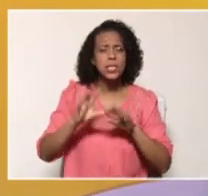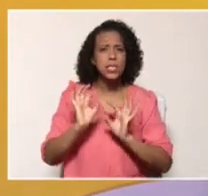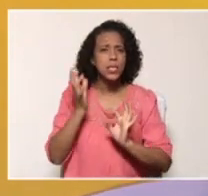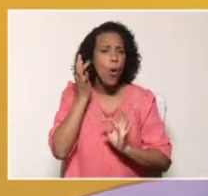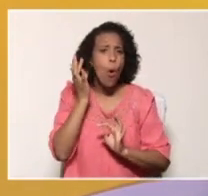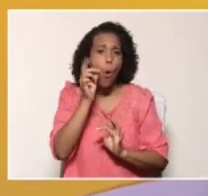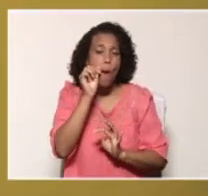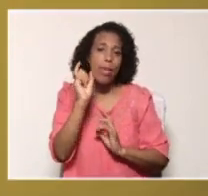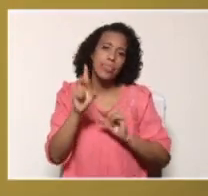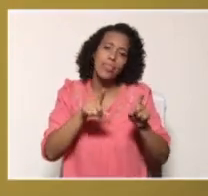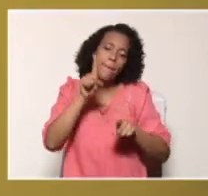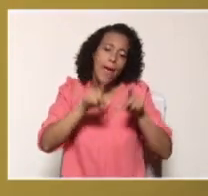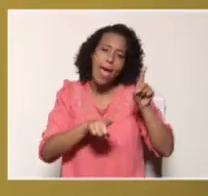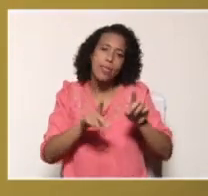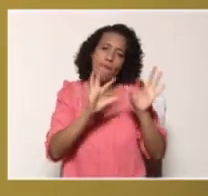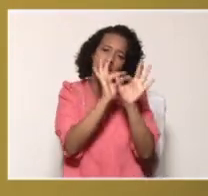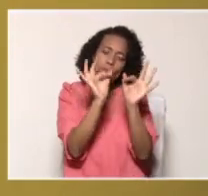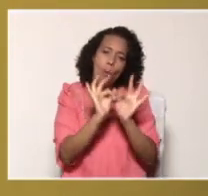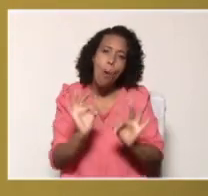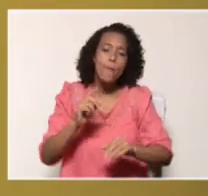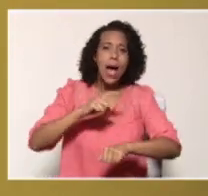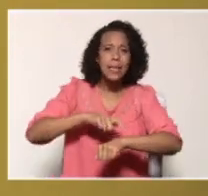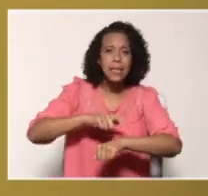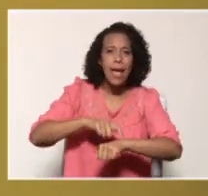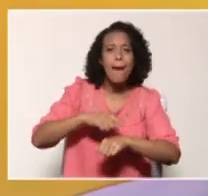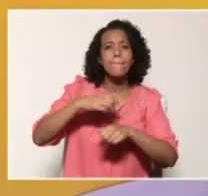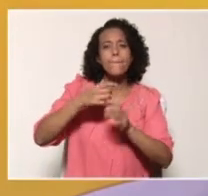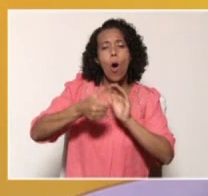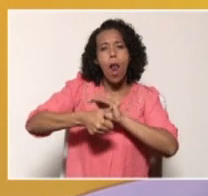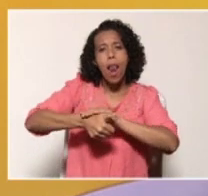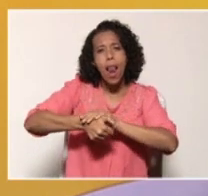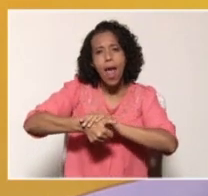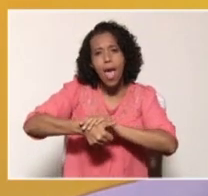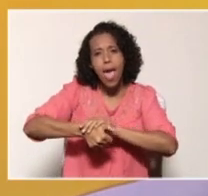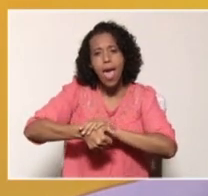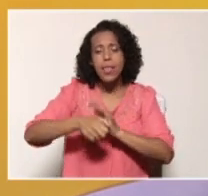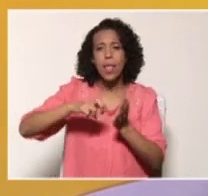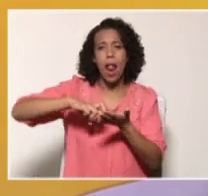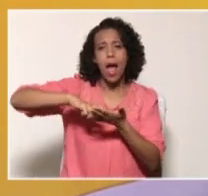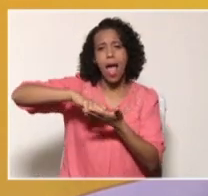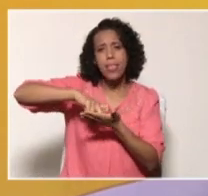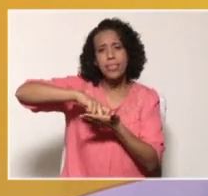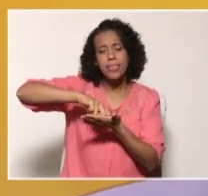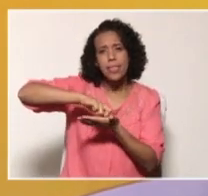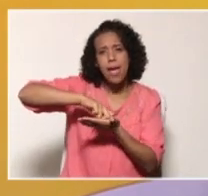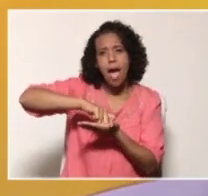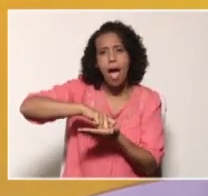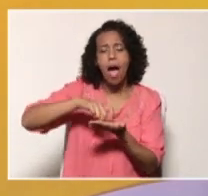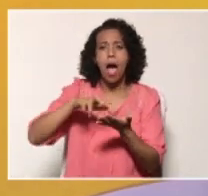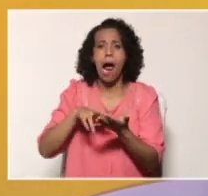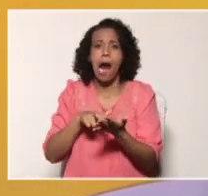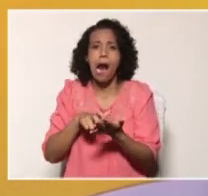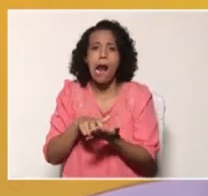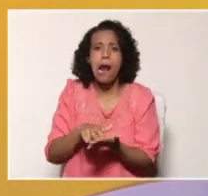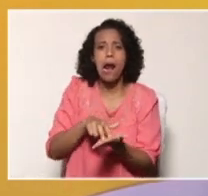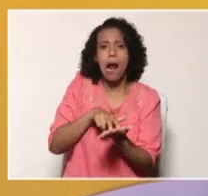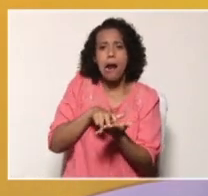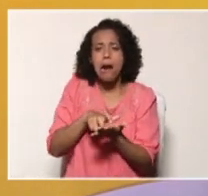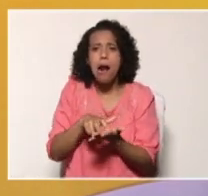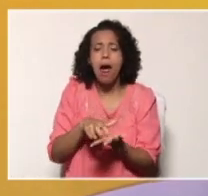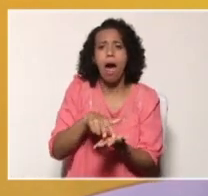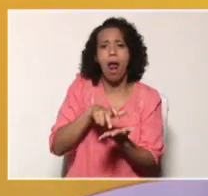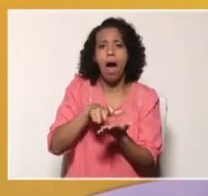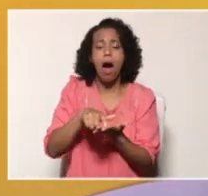escaleras de acuerdo a su ritmo y de acuerdo a su tiempo. Las suben gateando, las suben arrastrándose poco a